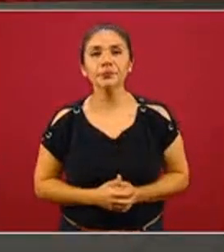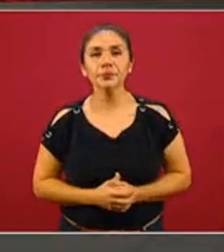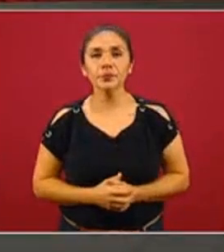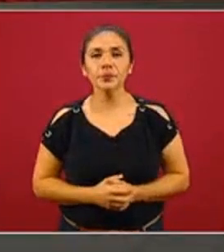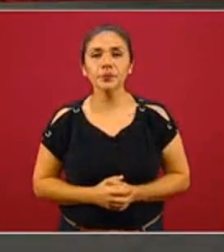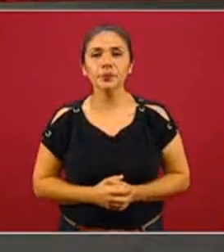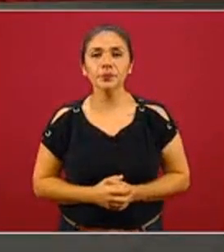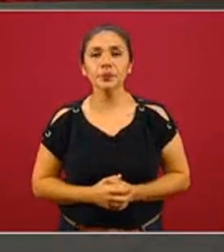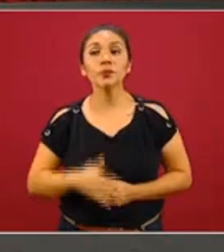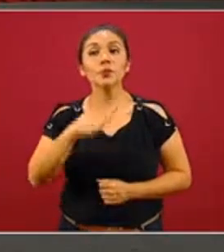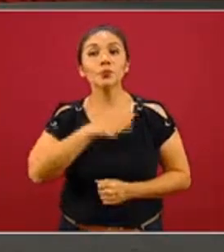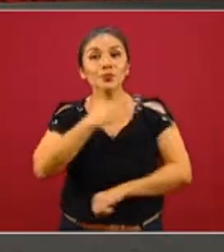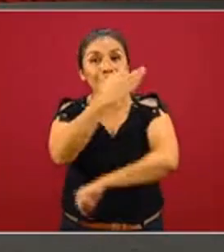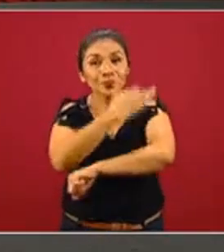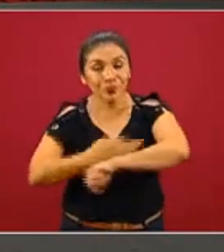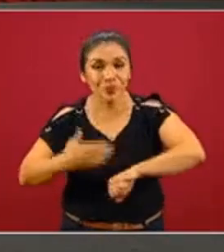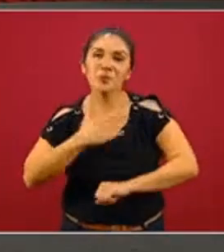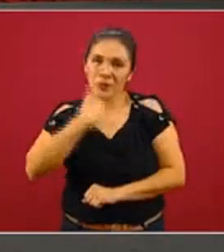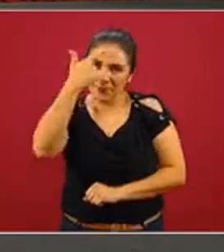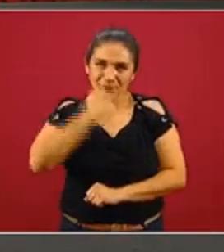Muy buenas tardes o buenas noches.